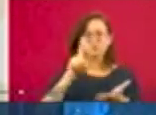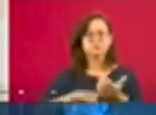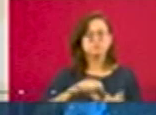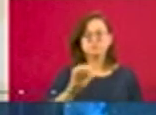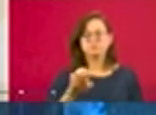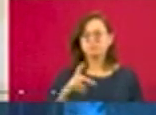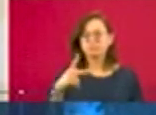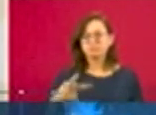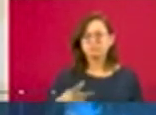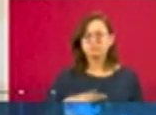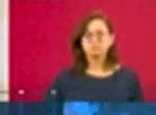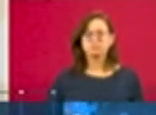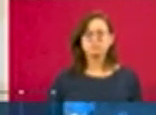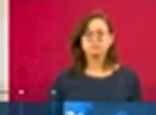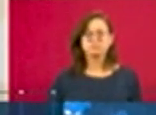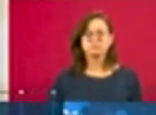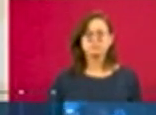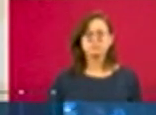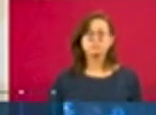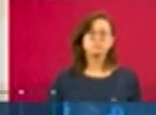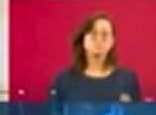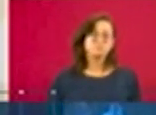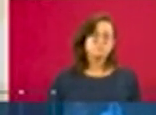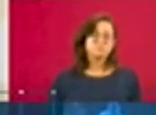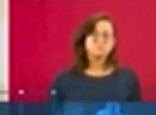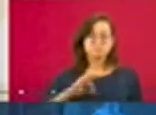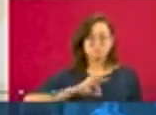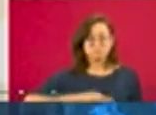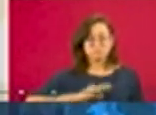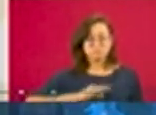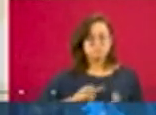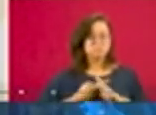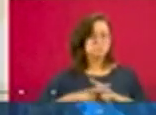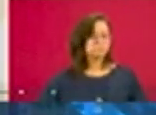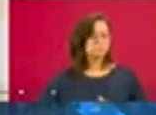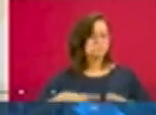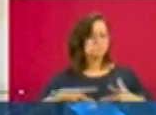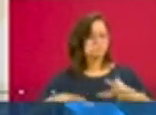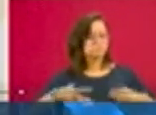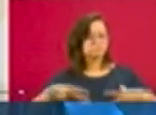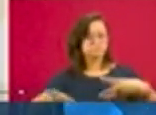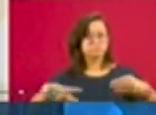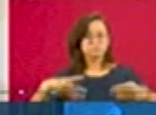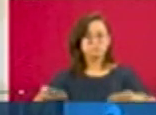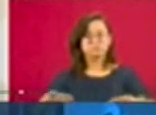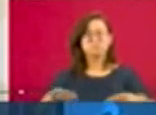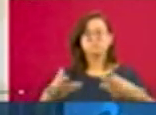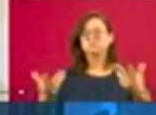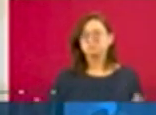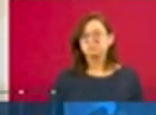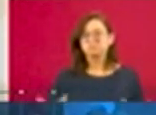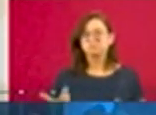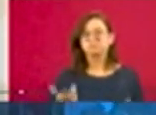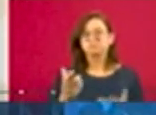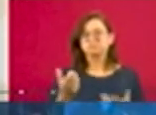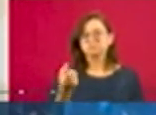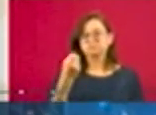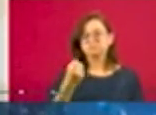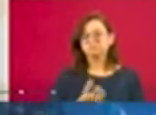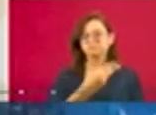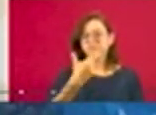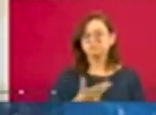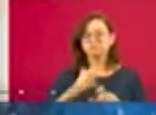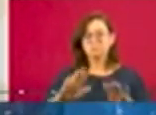Las niñas y los niños estuvieron atentos a lo que sus maestros les indicaron. En algunos casos